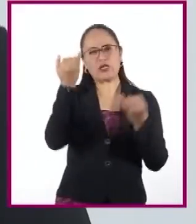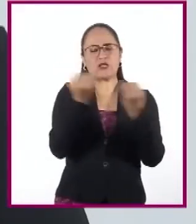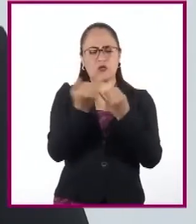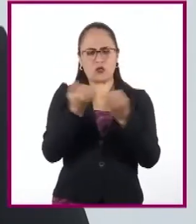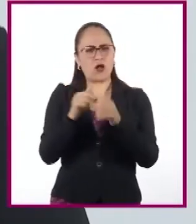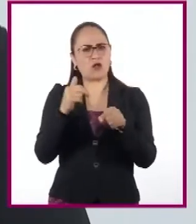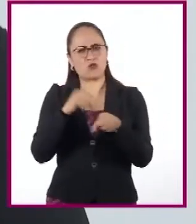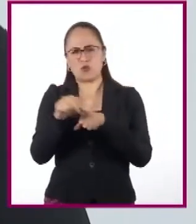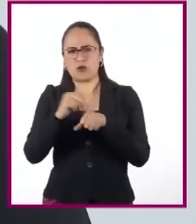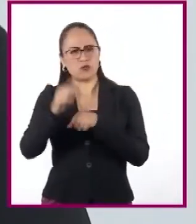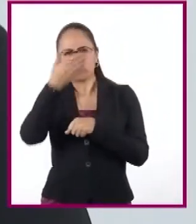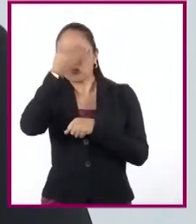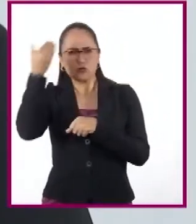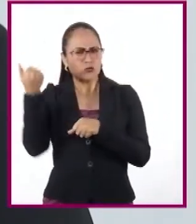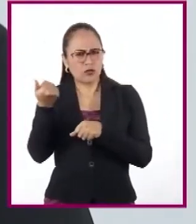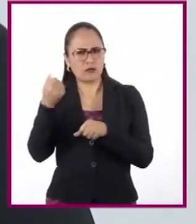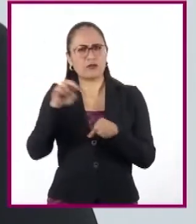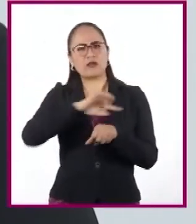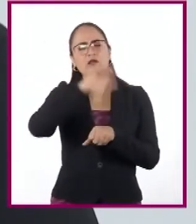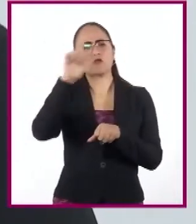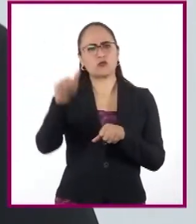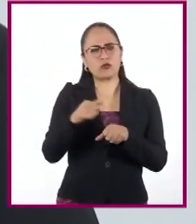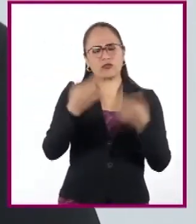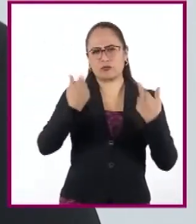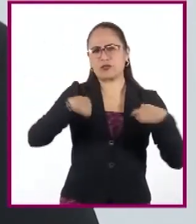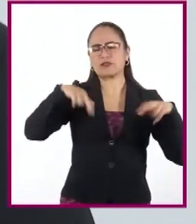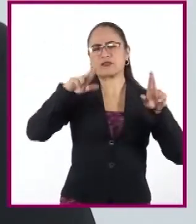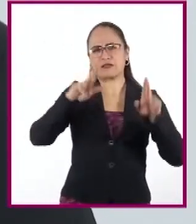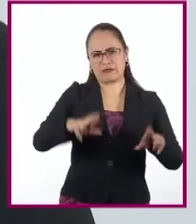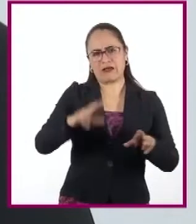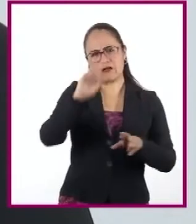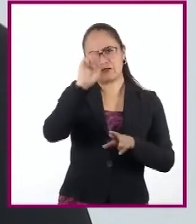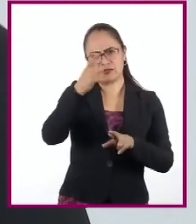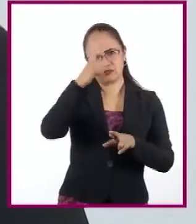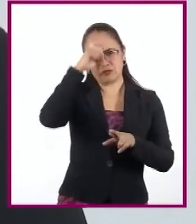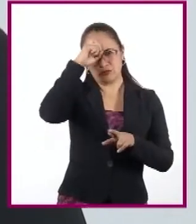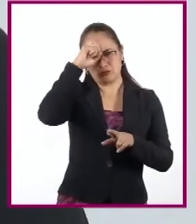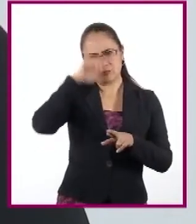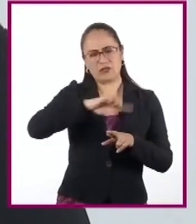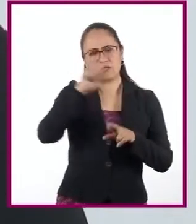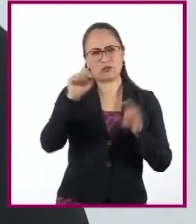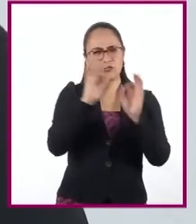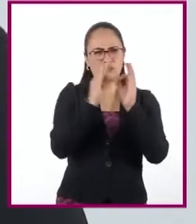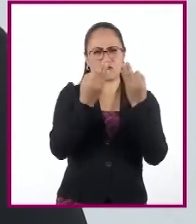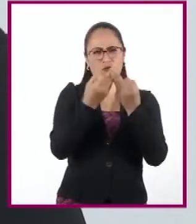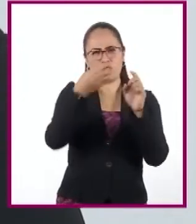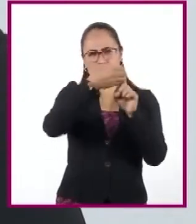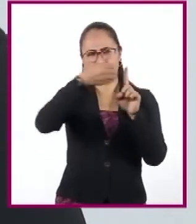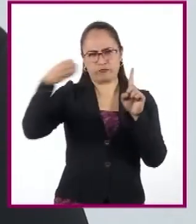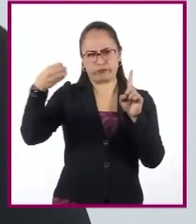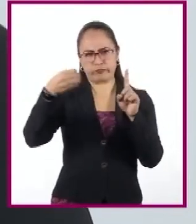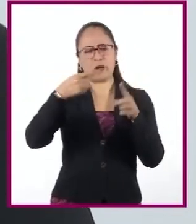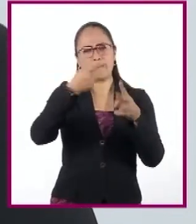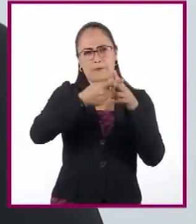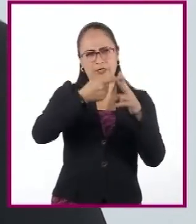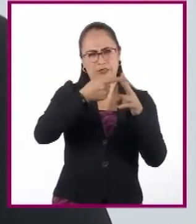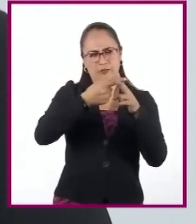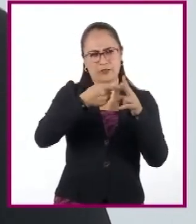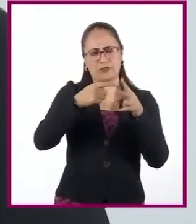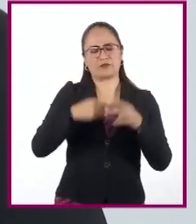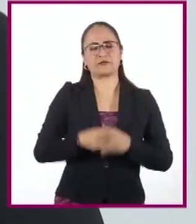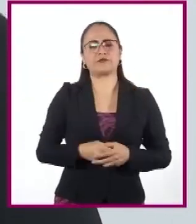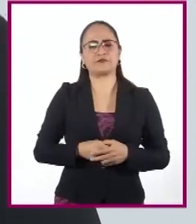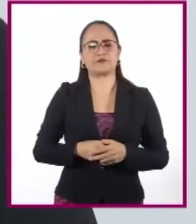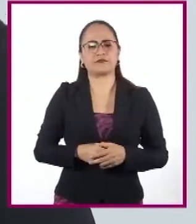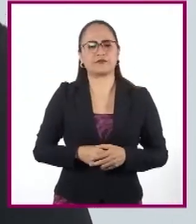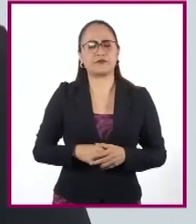para representarlas mediante incógnitas y con ello realizar un modelo matemático que represente esta situación.